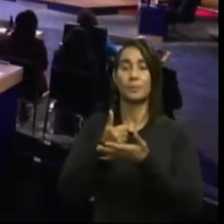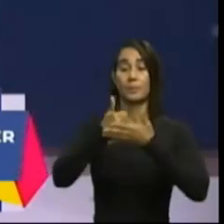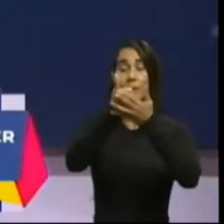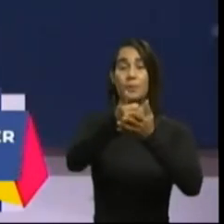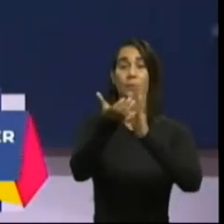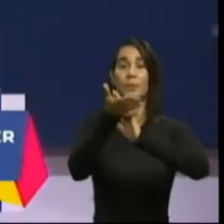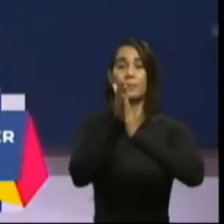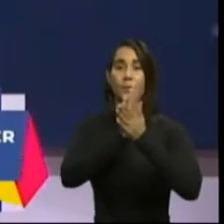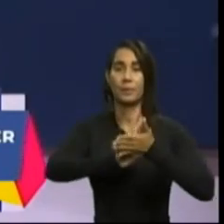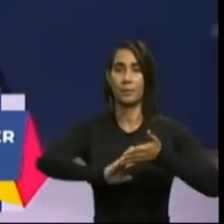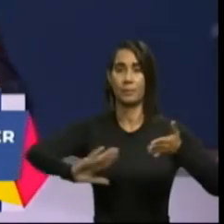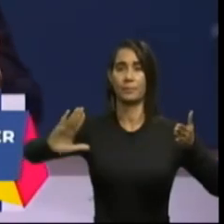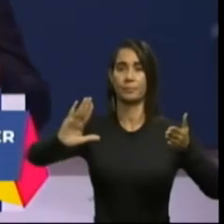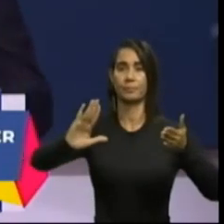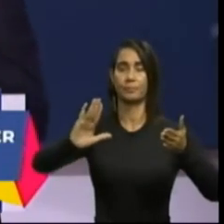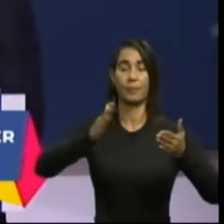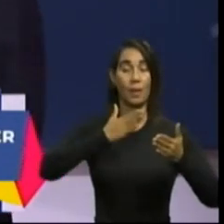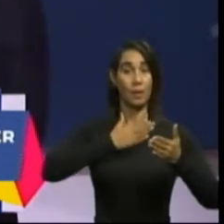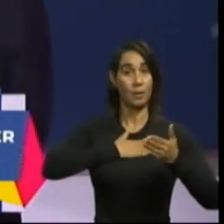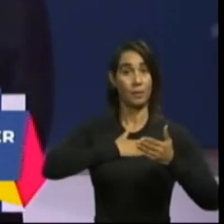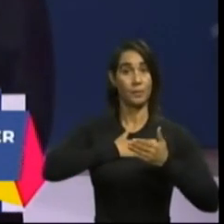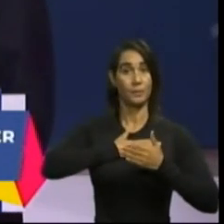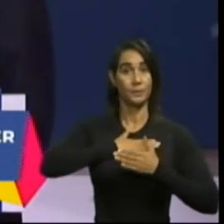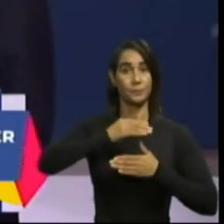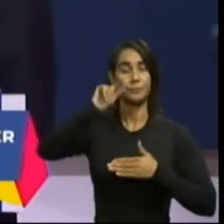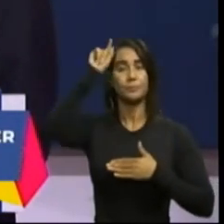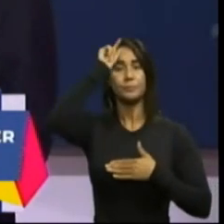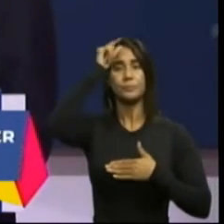país. Es para mí, nuestro gobierno,